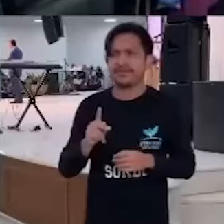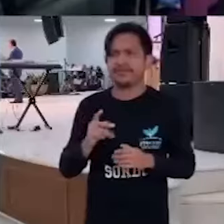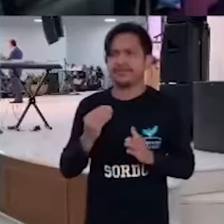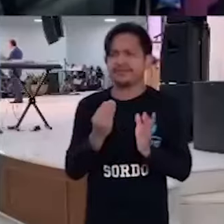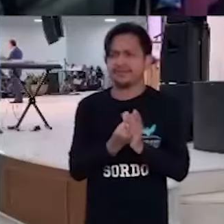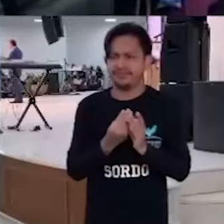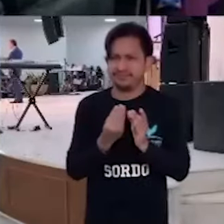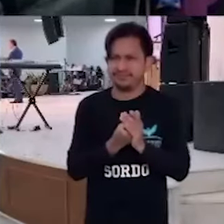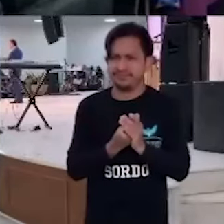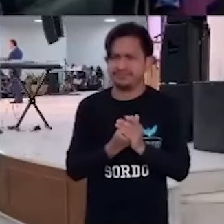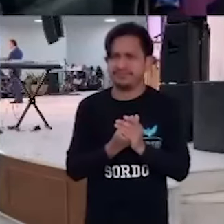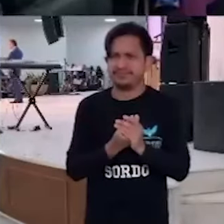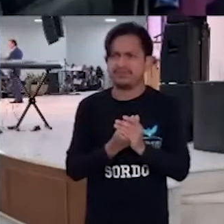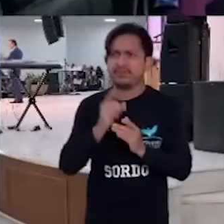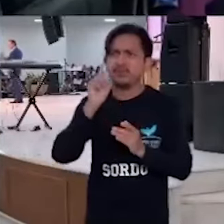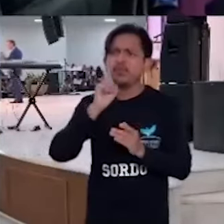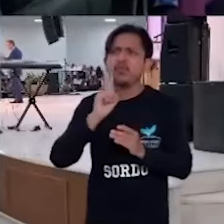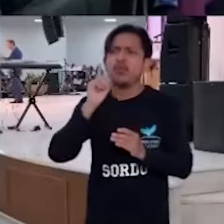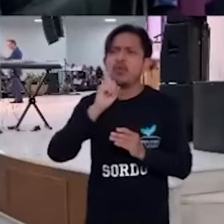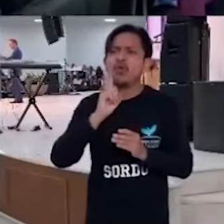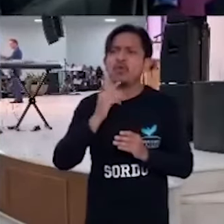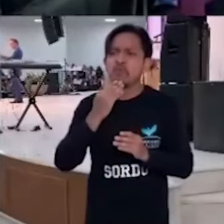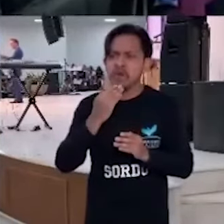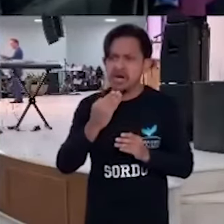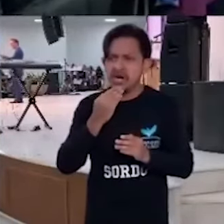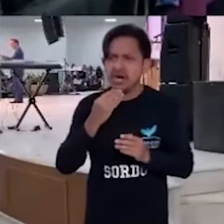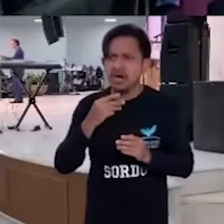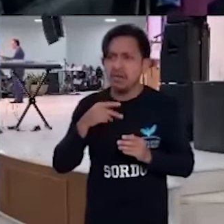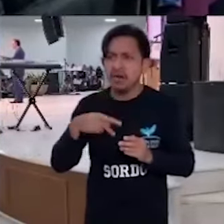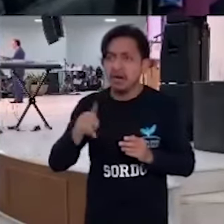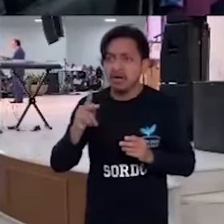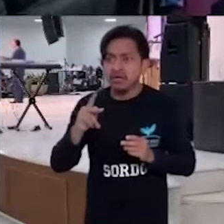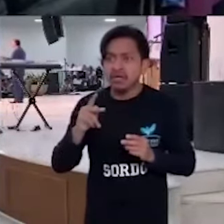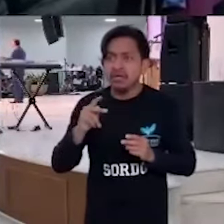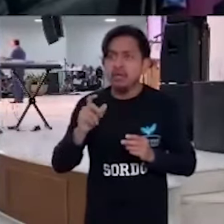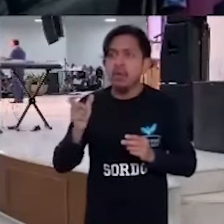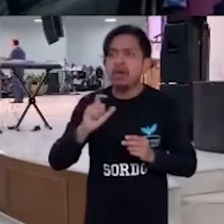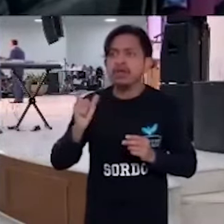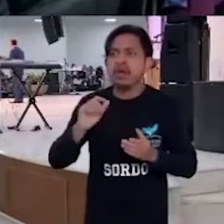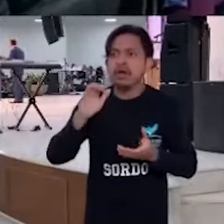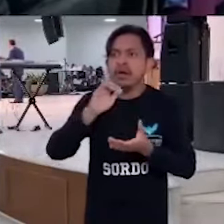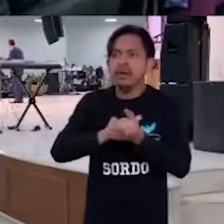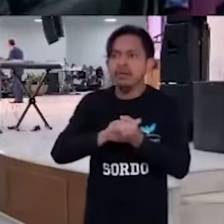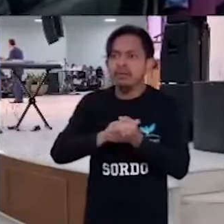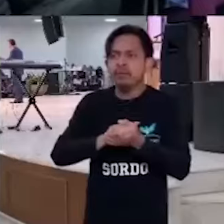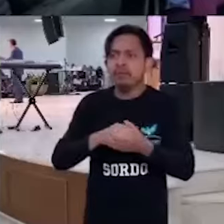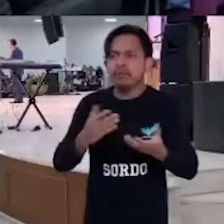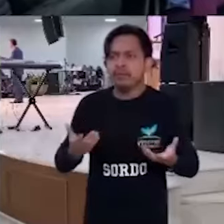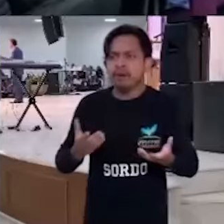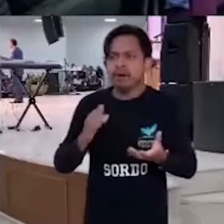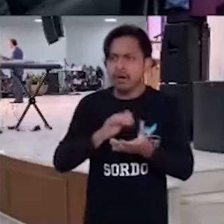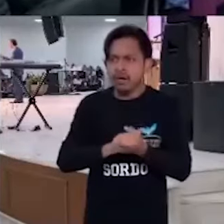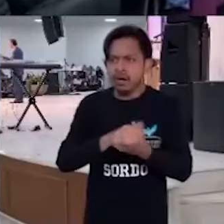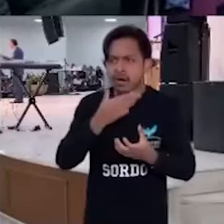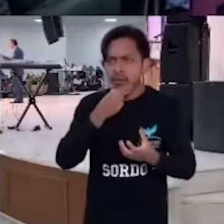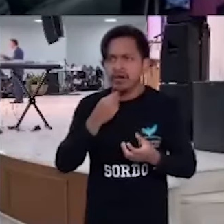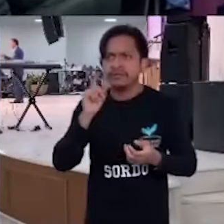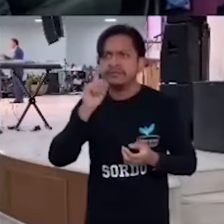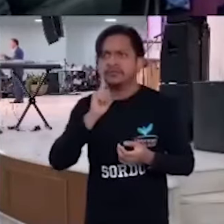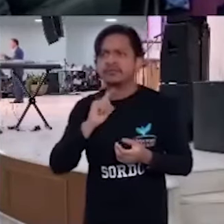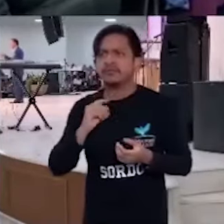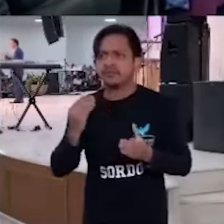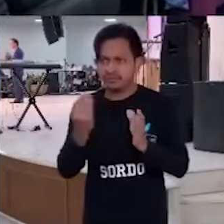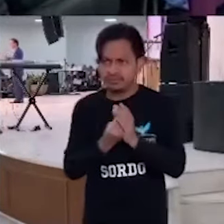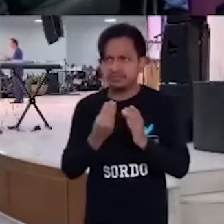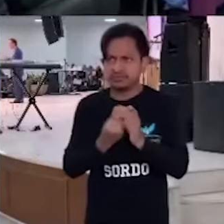bueno, siempre y cuando sea tu mujer, ¿verdad? Si no es tu mujer, pues entonces ni para qué decir, ¿no?